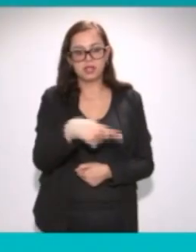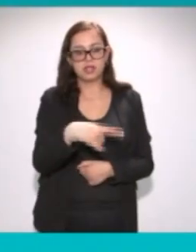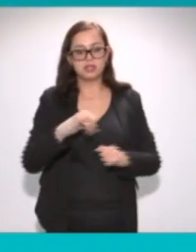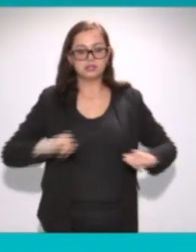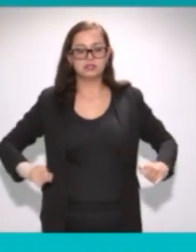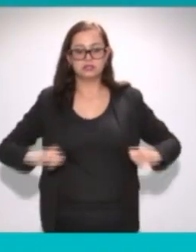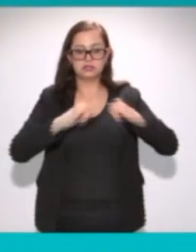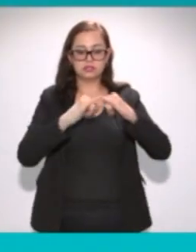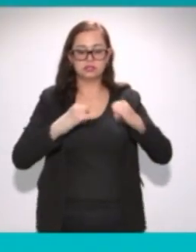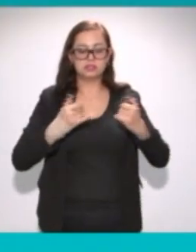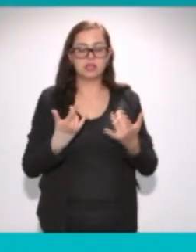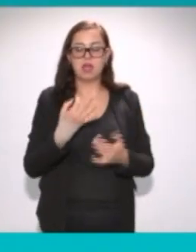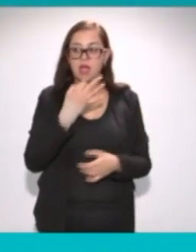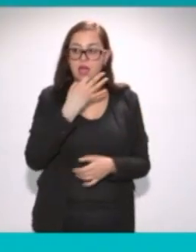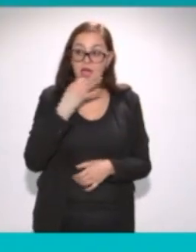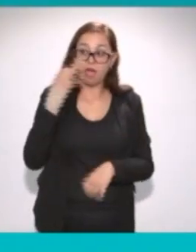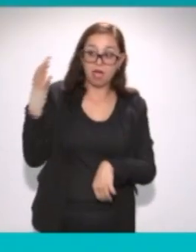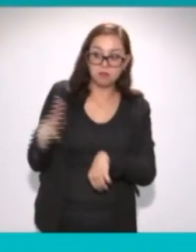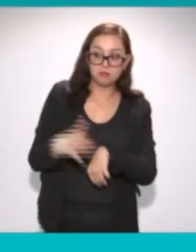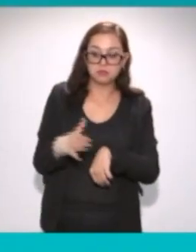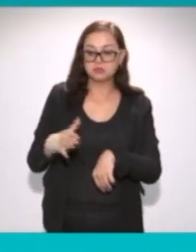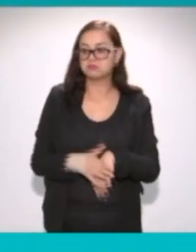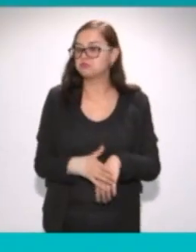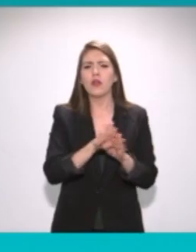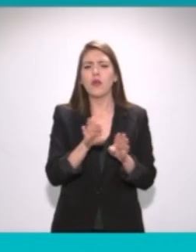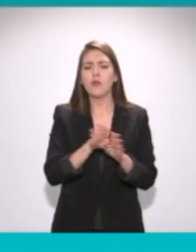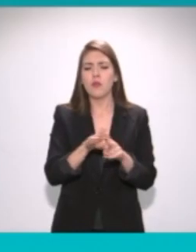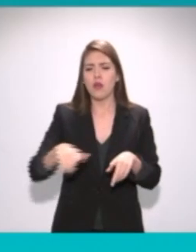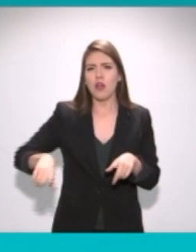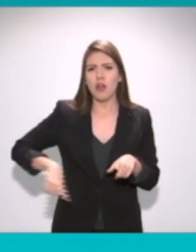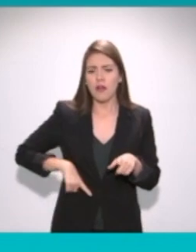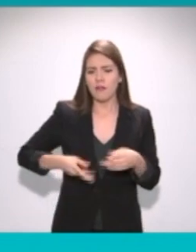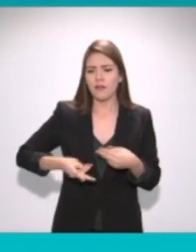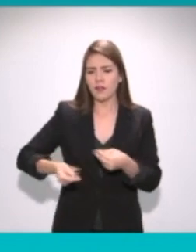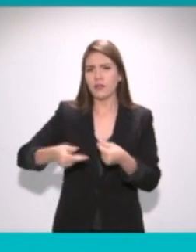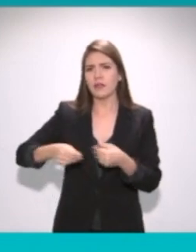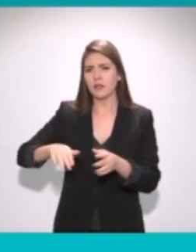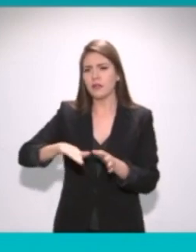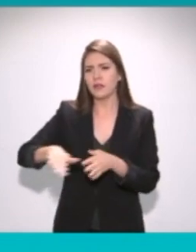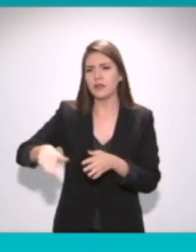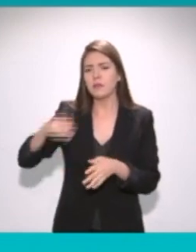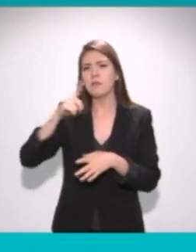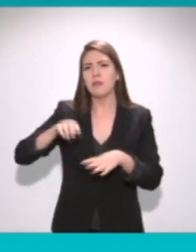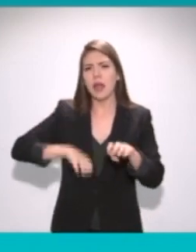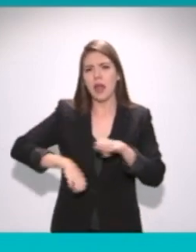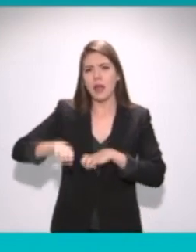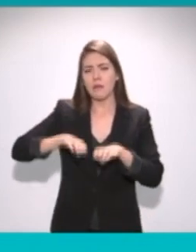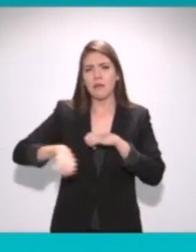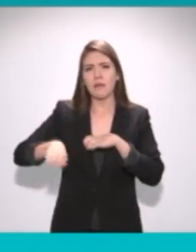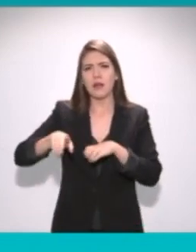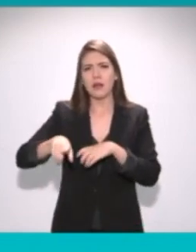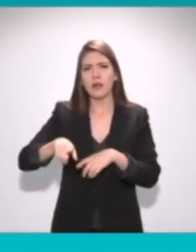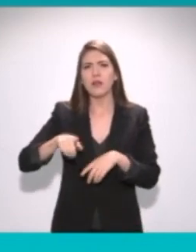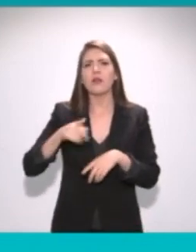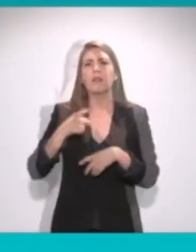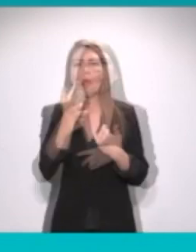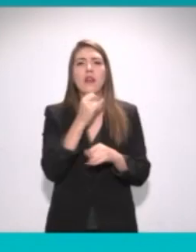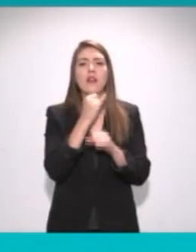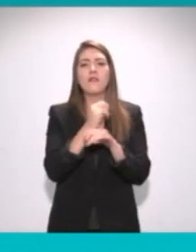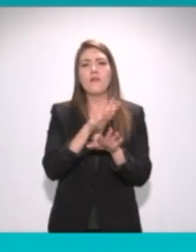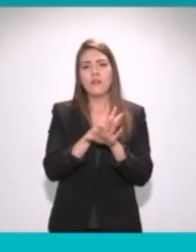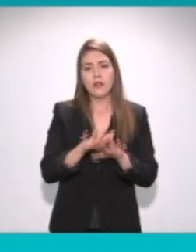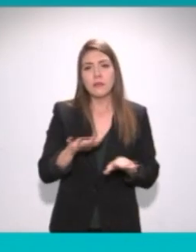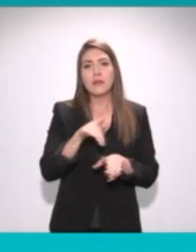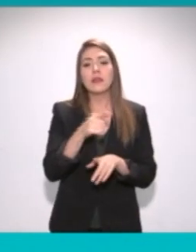una búsqueda en sus archivos, no localizó evidencia documental. Sin embargo, canalizó la petición a la Presidencia de la República por ser de su competencia.